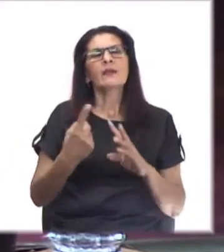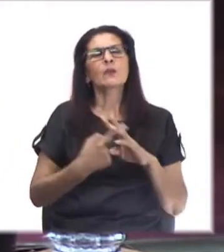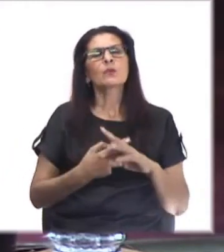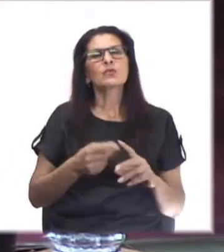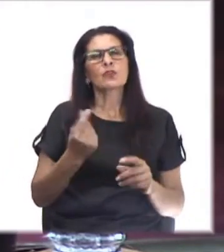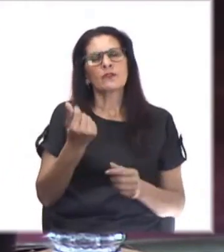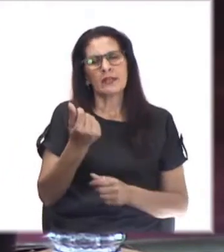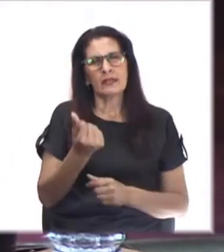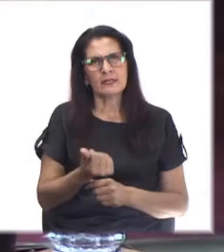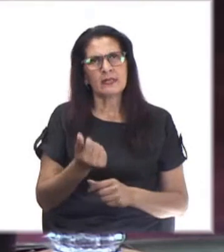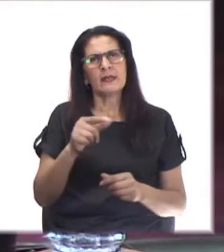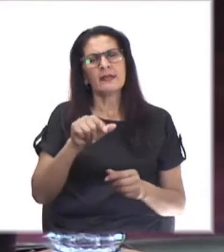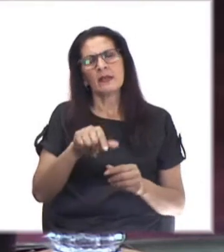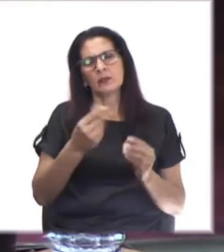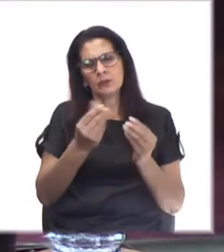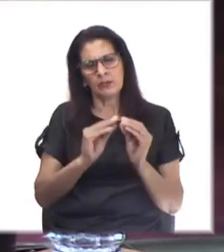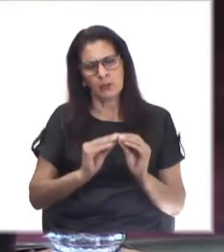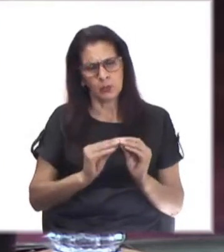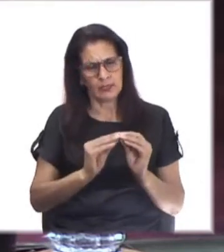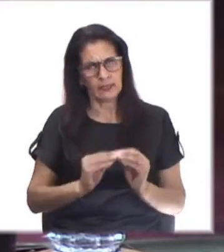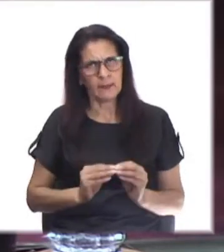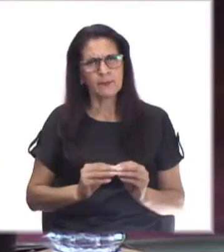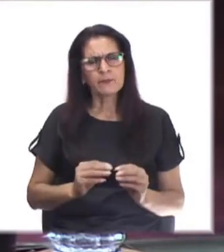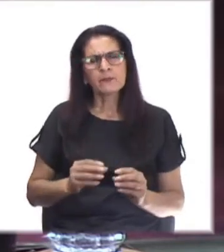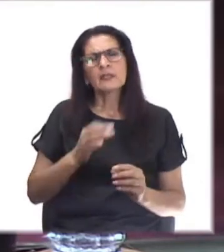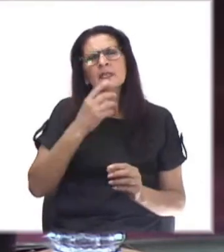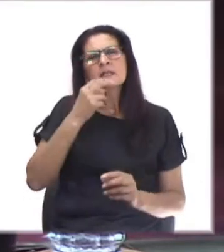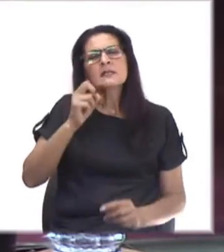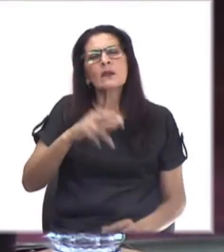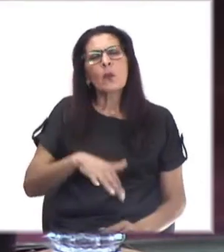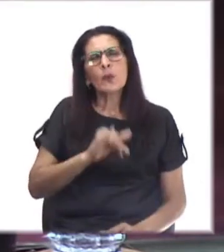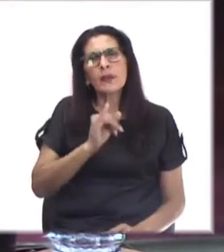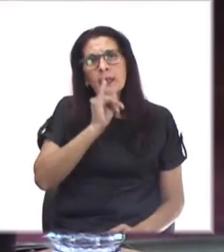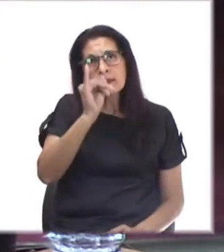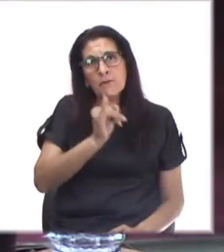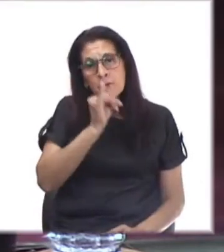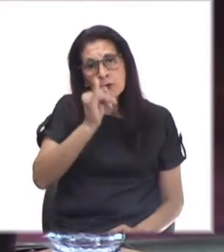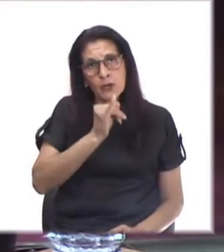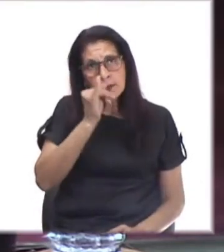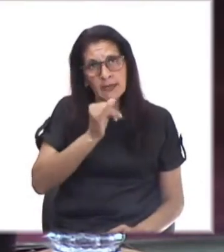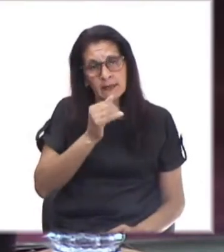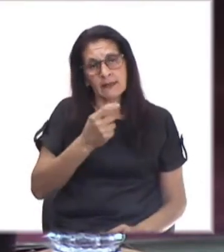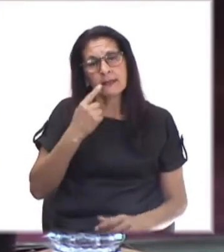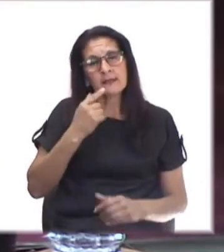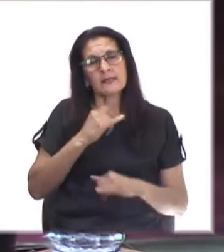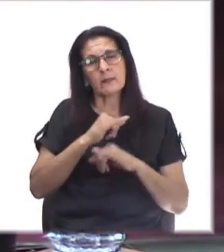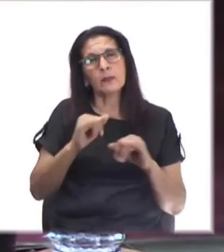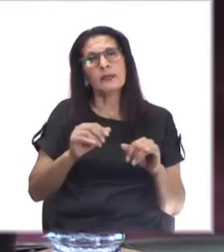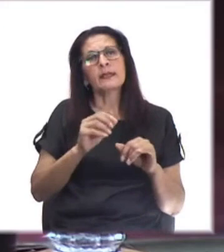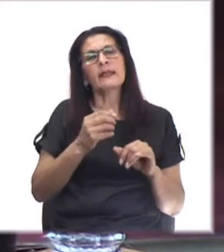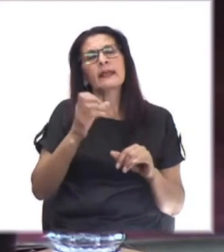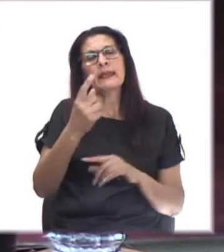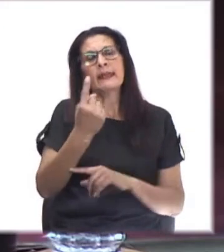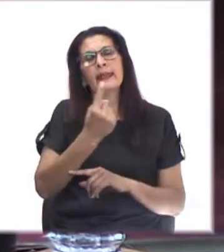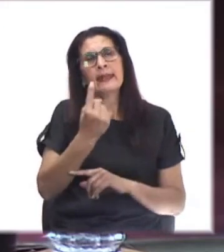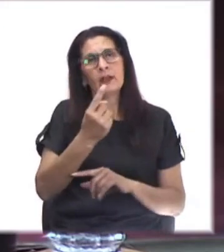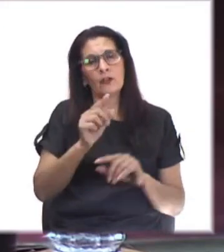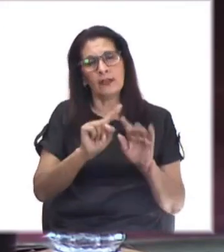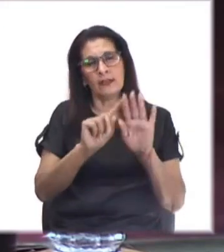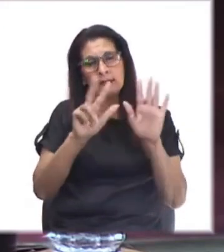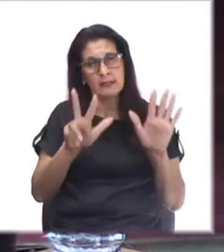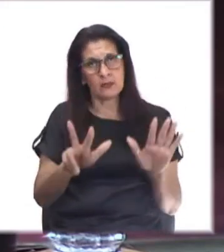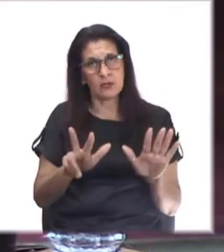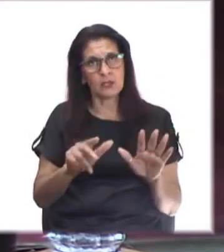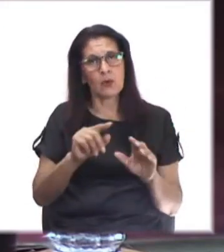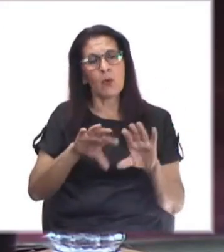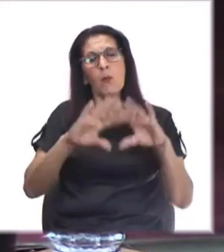la reforma tributaria. Según el informe sobre el desarrollo inclusivo publicado en enero del 18 por el Foro Económico